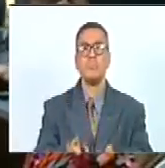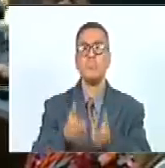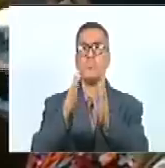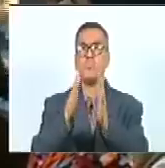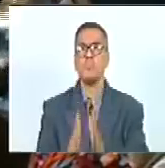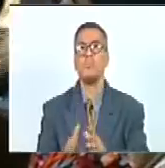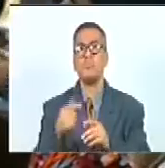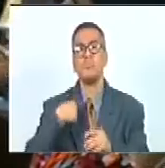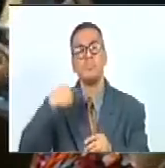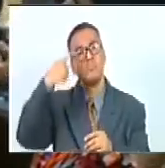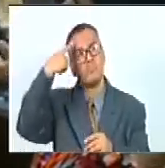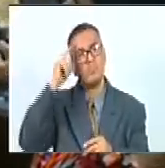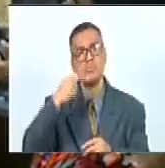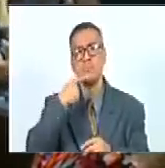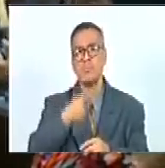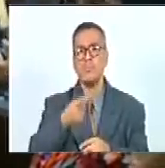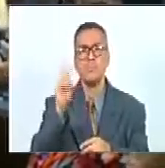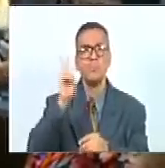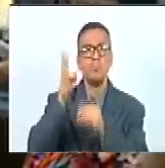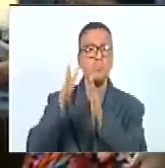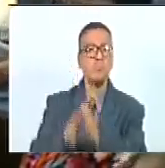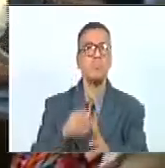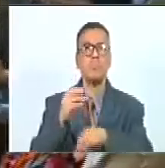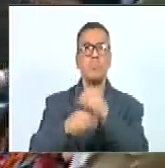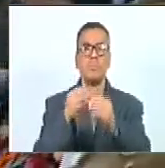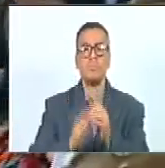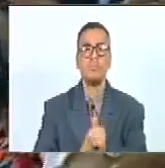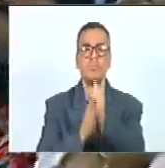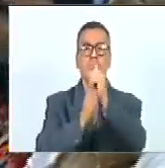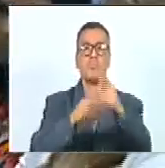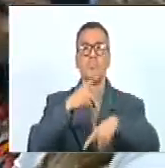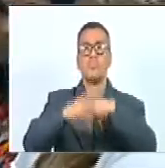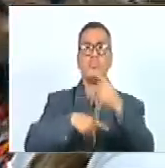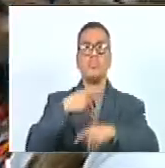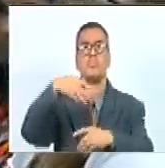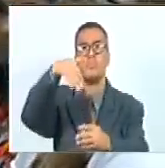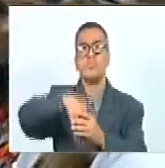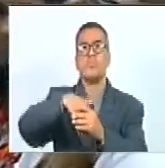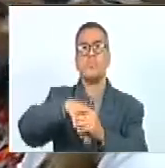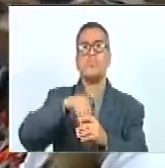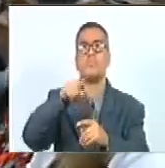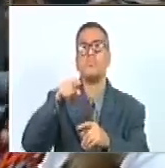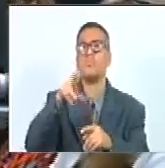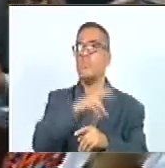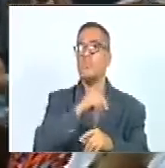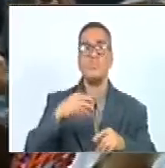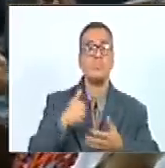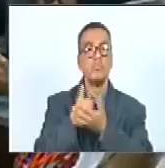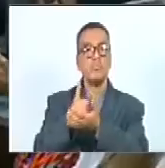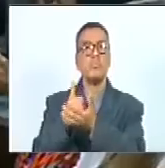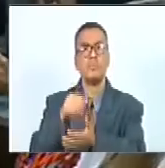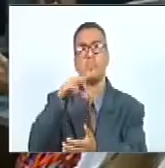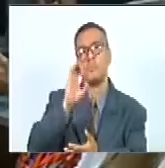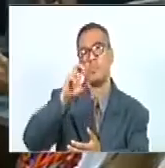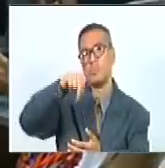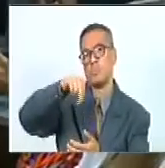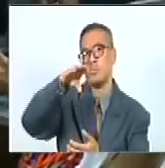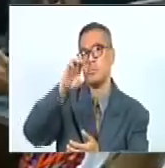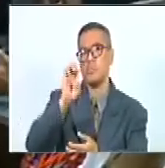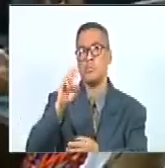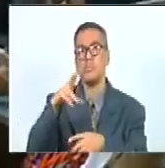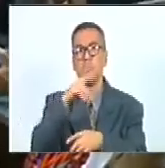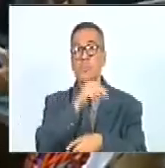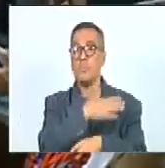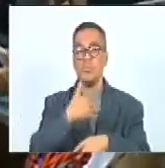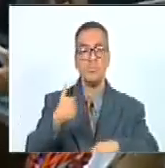que pretenden decirle a Venezuela cómo se conduce un proceso electoral. No quisieron ayuda del CNE, no